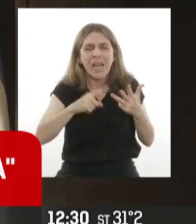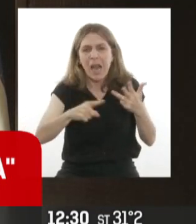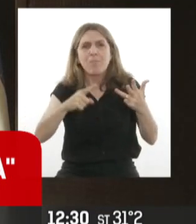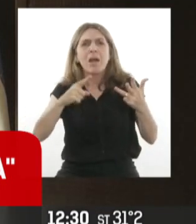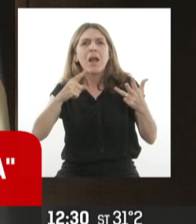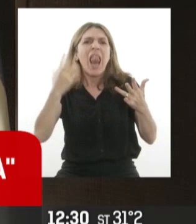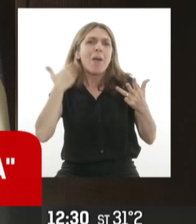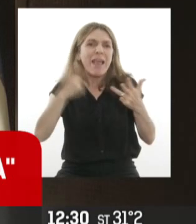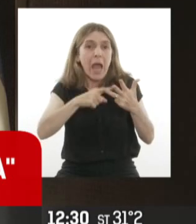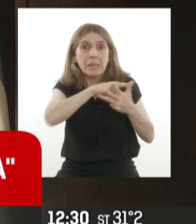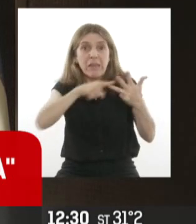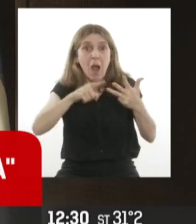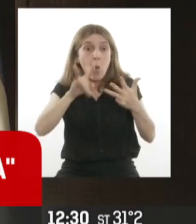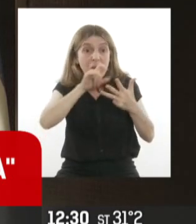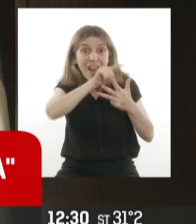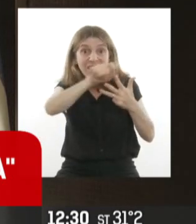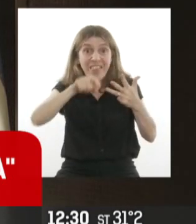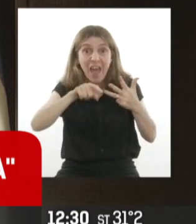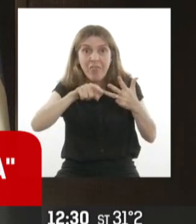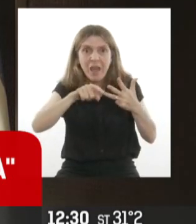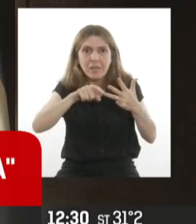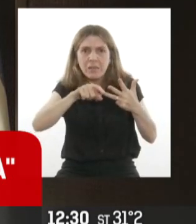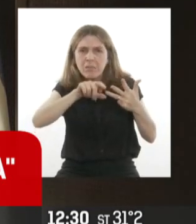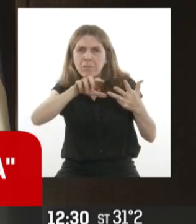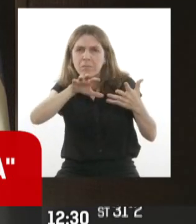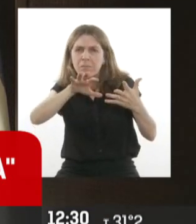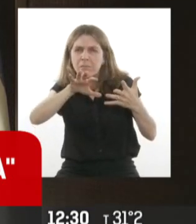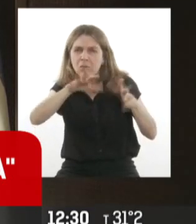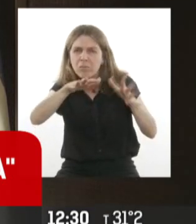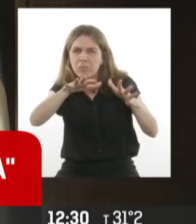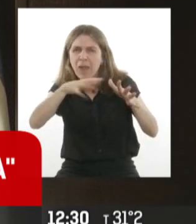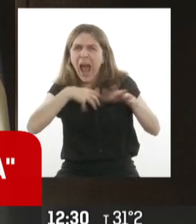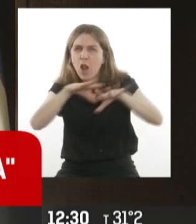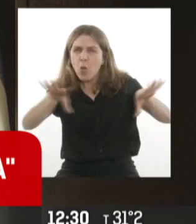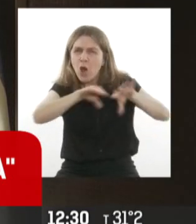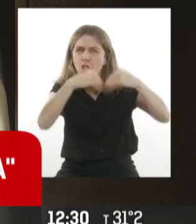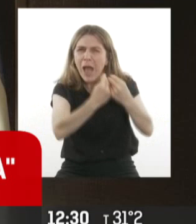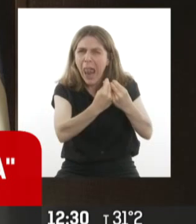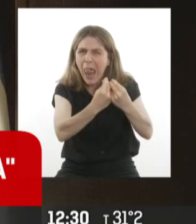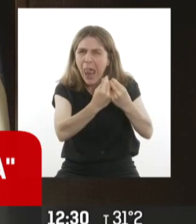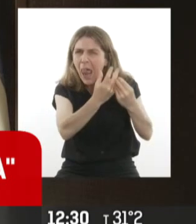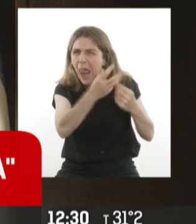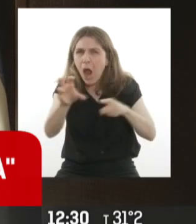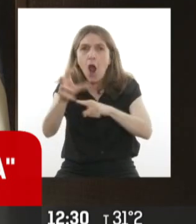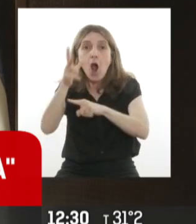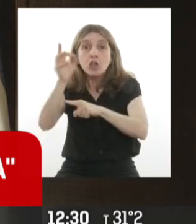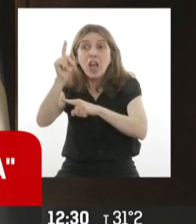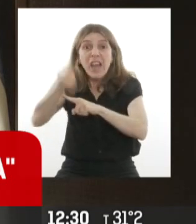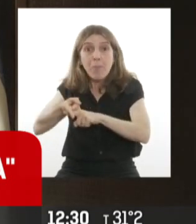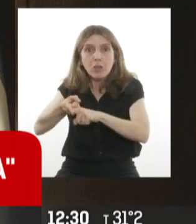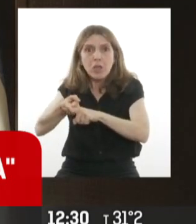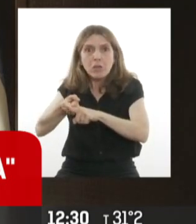Matanza, donde no menos del 80% de los alumnos son primera generación